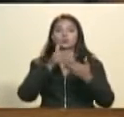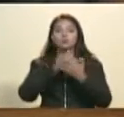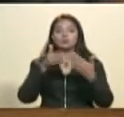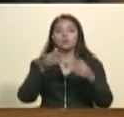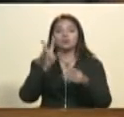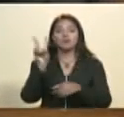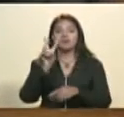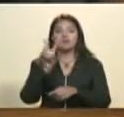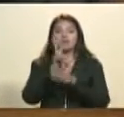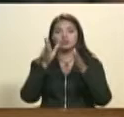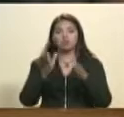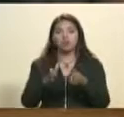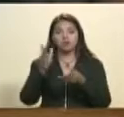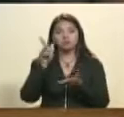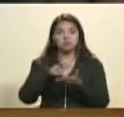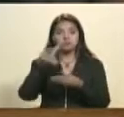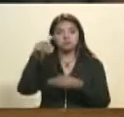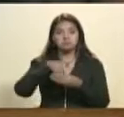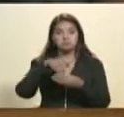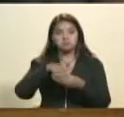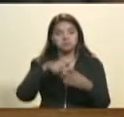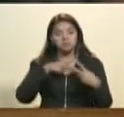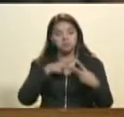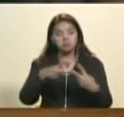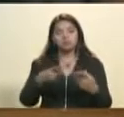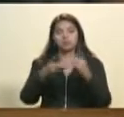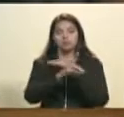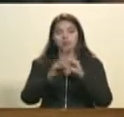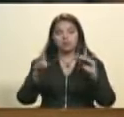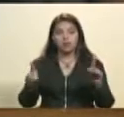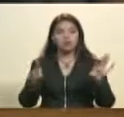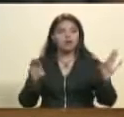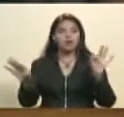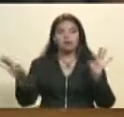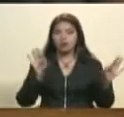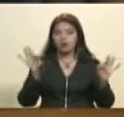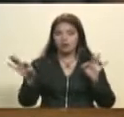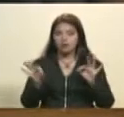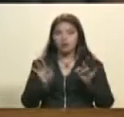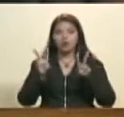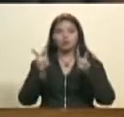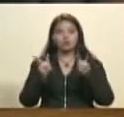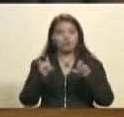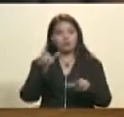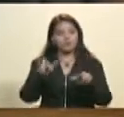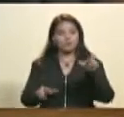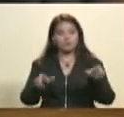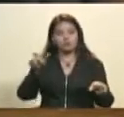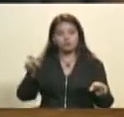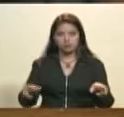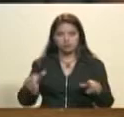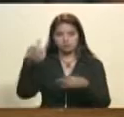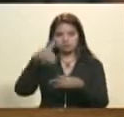venezolanos, quienes manifestaron su voluntad democrática de elegir a sus nuevos representantes.